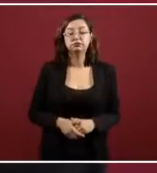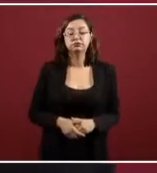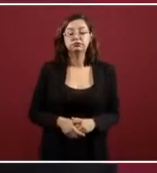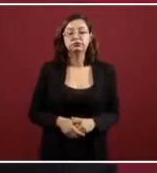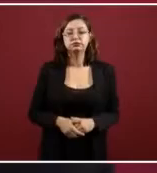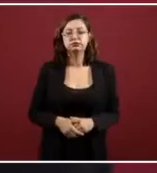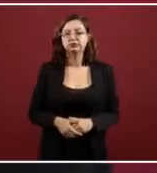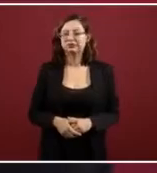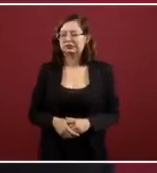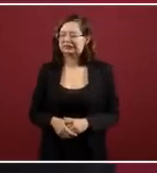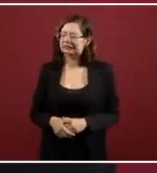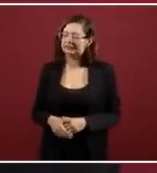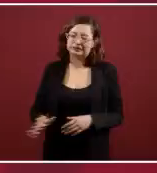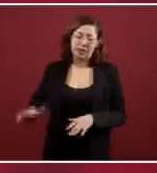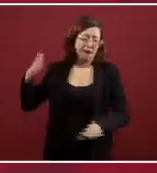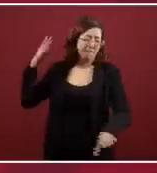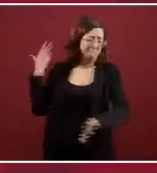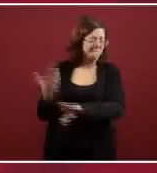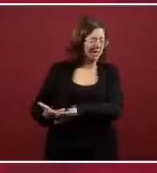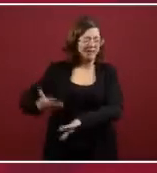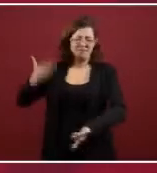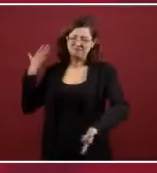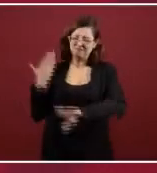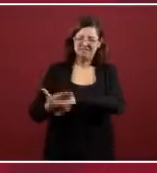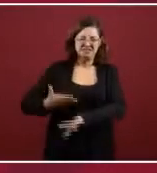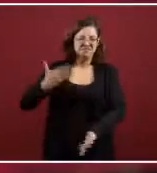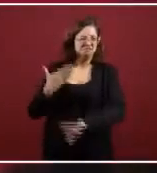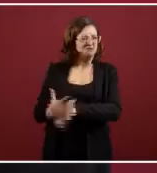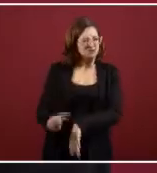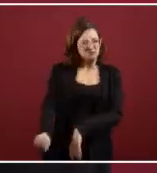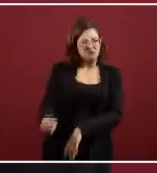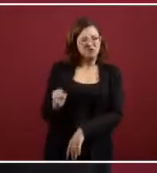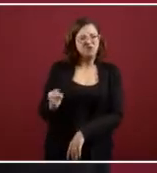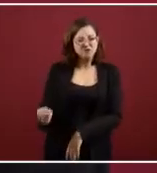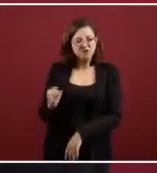Se nos lanzaron con todo.